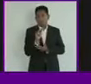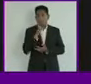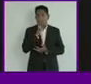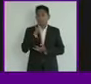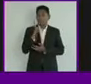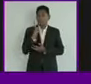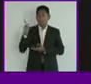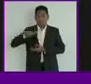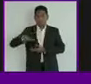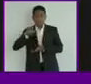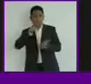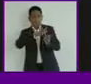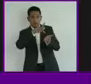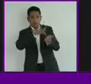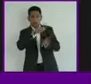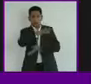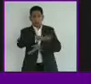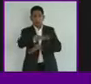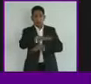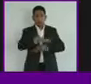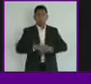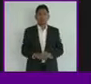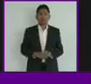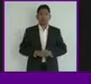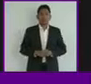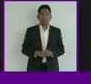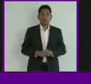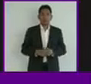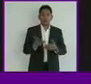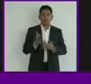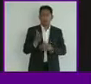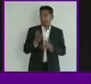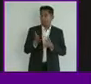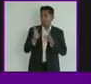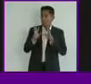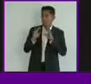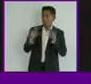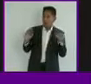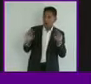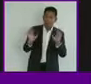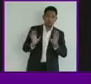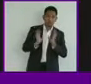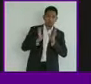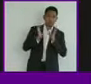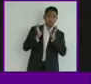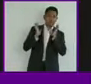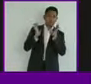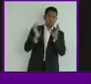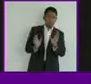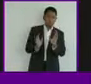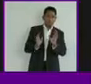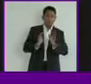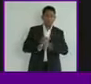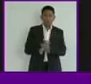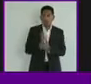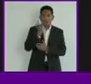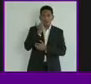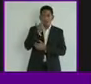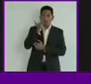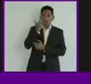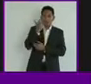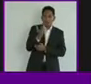Wow, a ver, ahorita ya no he querido como retomar las ideas que tienen ustedes, pero acá no acabamos esta ronda, voy a hacer alguna connotación o anotación, porque tú